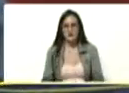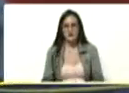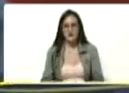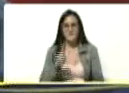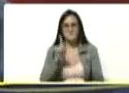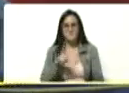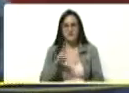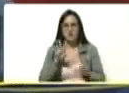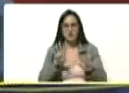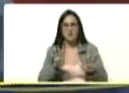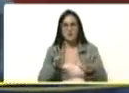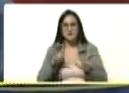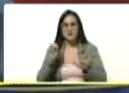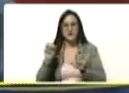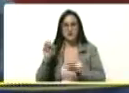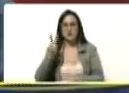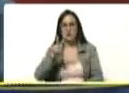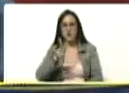1902,